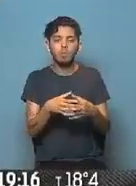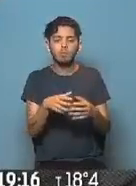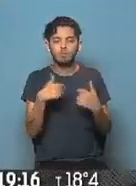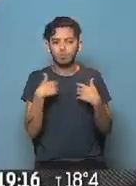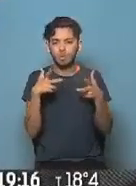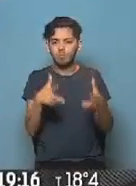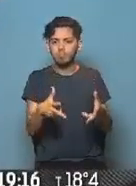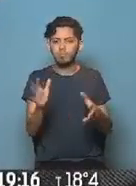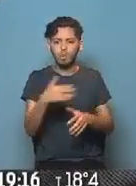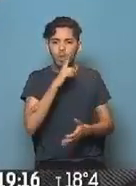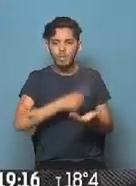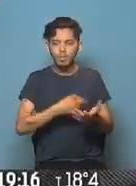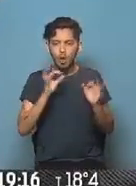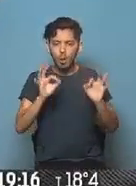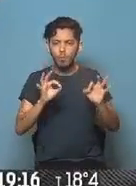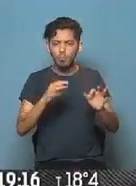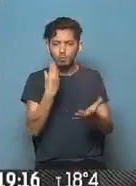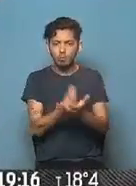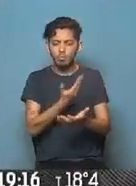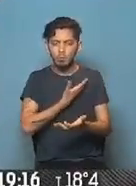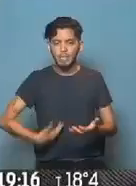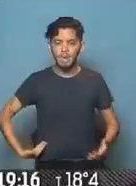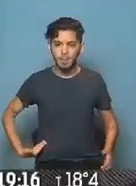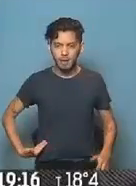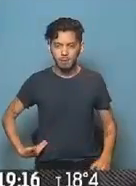tengo toda la decisión tomada de ser candidato a presidente.